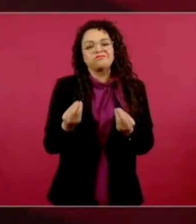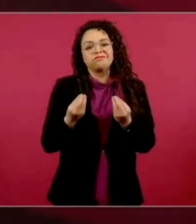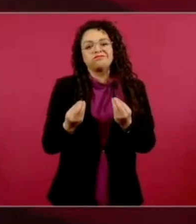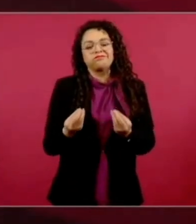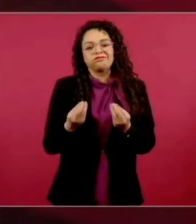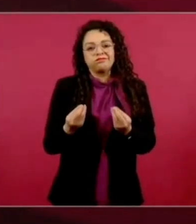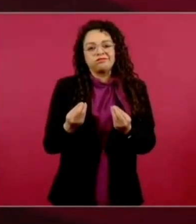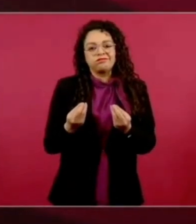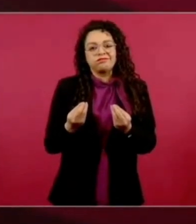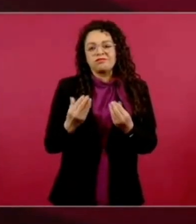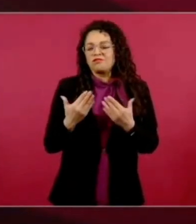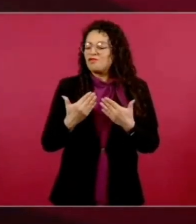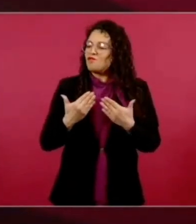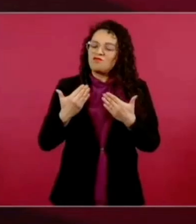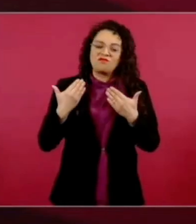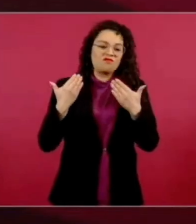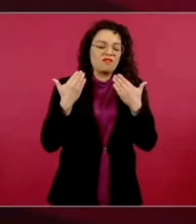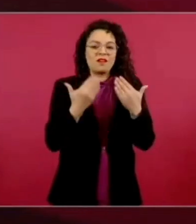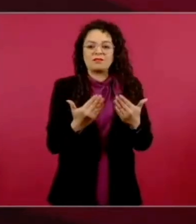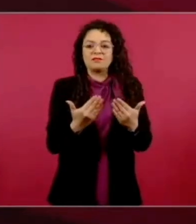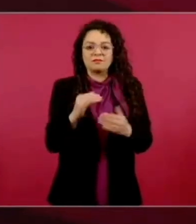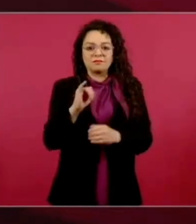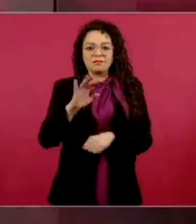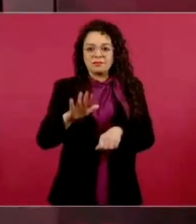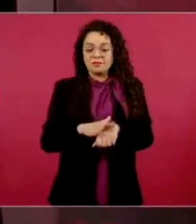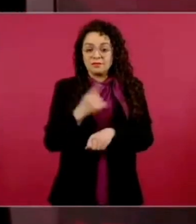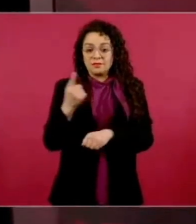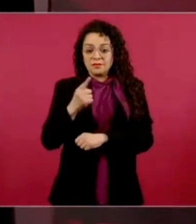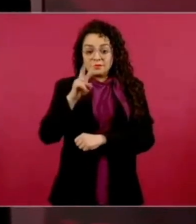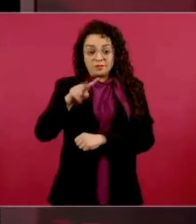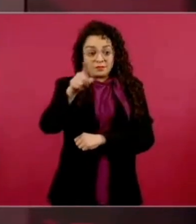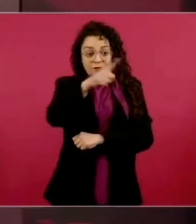La verdad es excepcional.